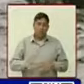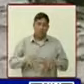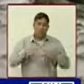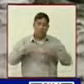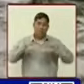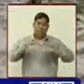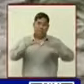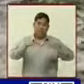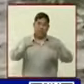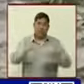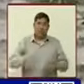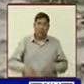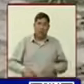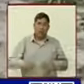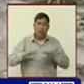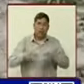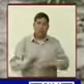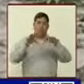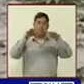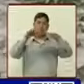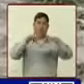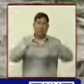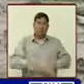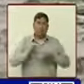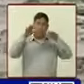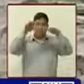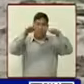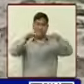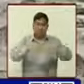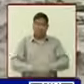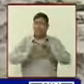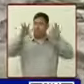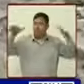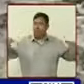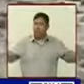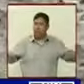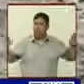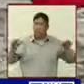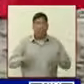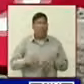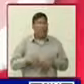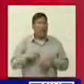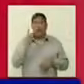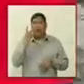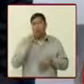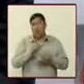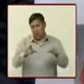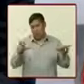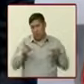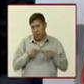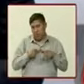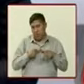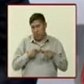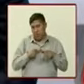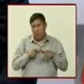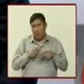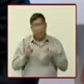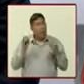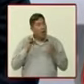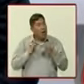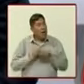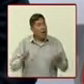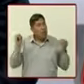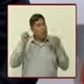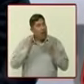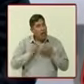centímetros, pero con la presencia de ondas pulsantes que ha provocado desborde en dos lugares de ellos. Pero suman las